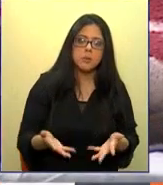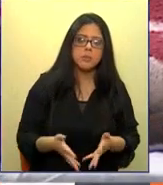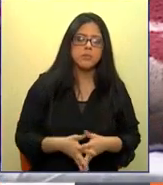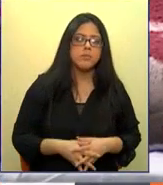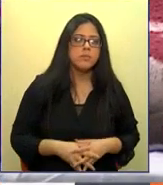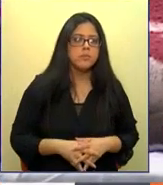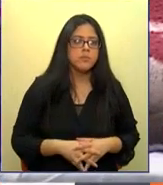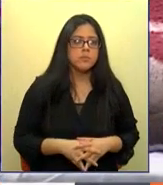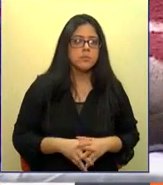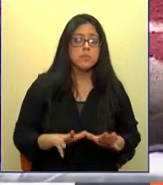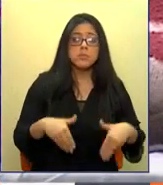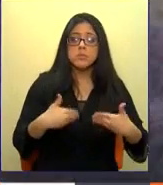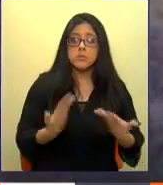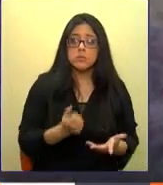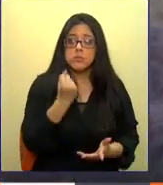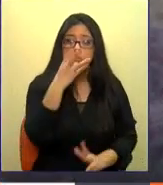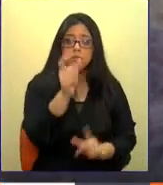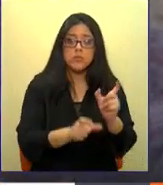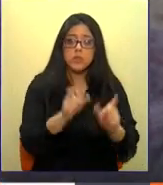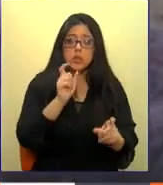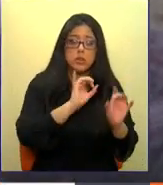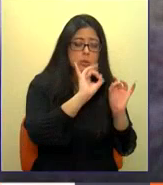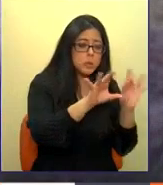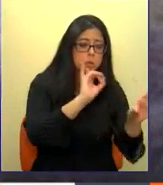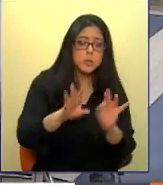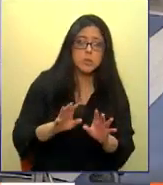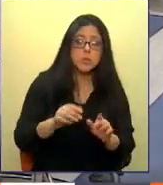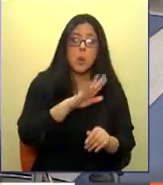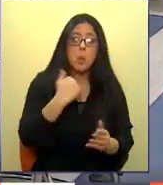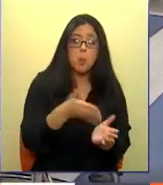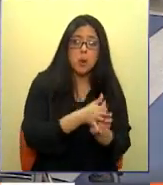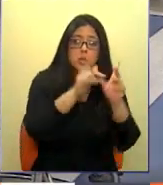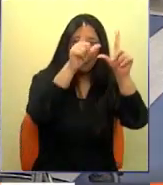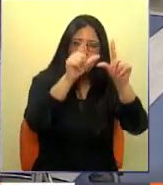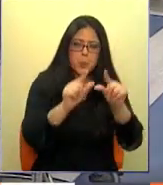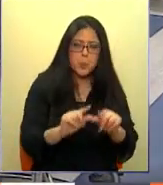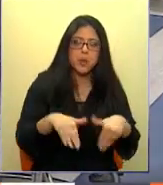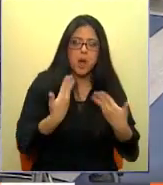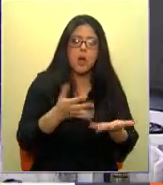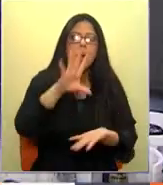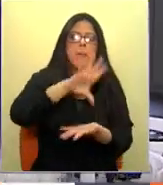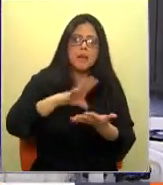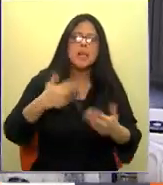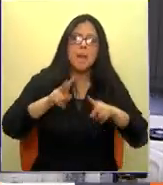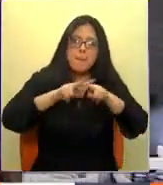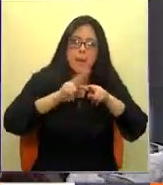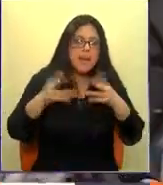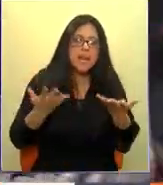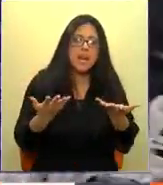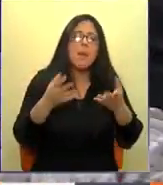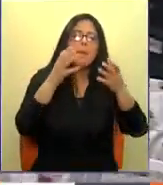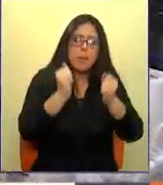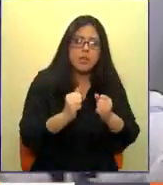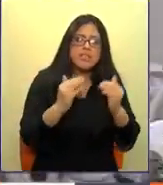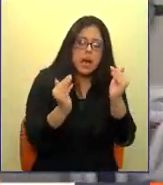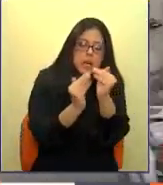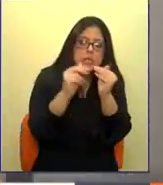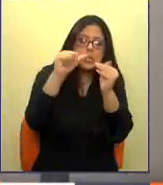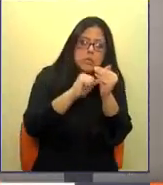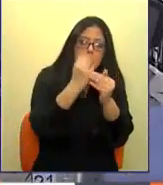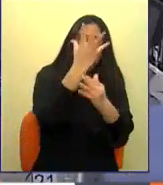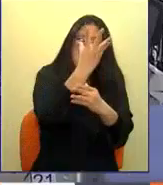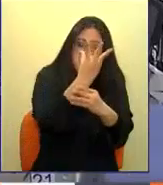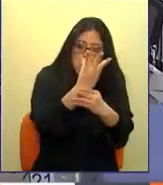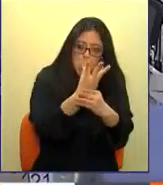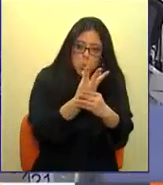días, el número de contagios y muertos disminuye. El país se prepara para un desconfinamiento. Sin embargo, el miedo